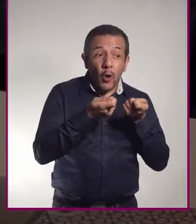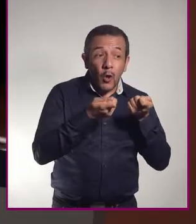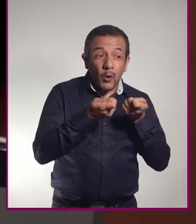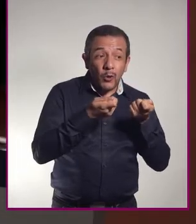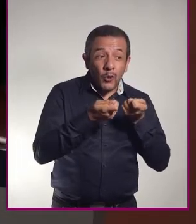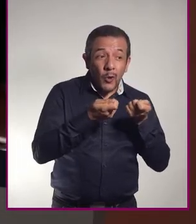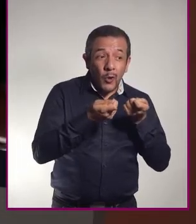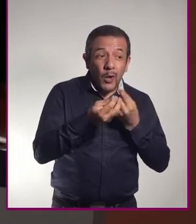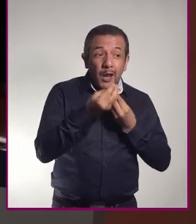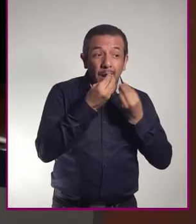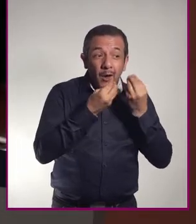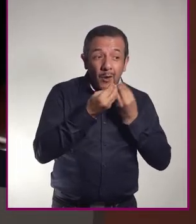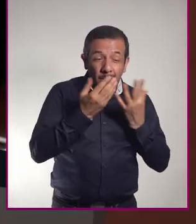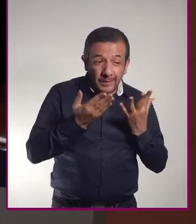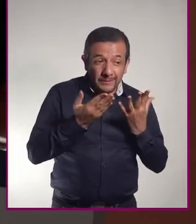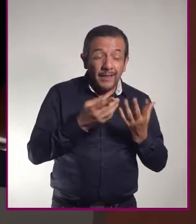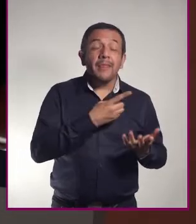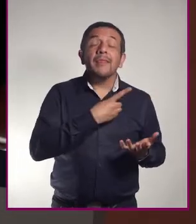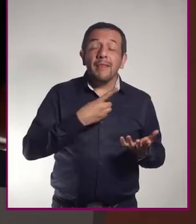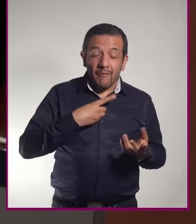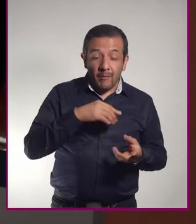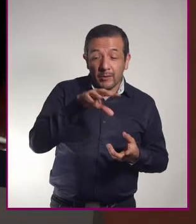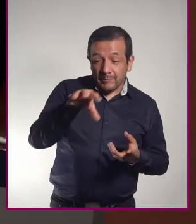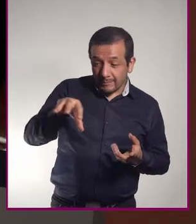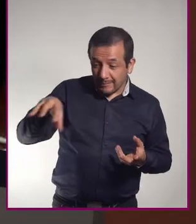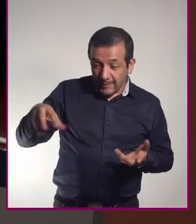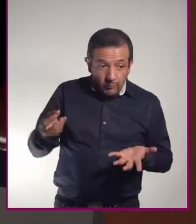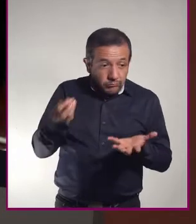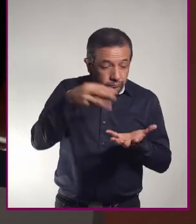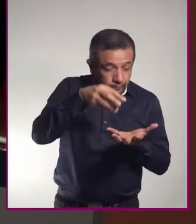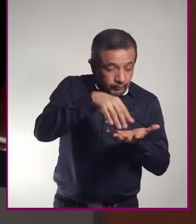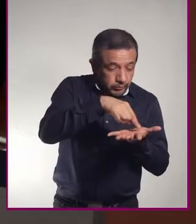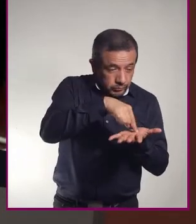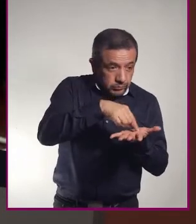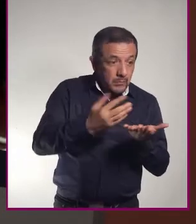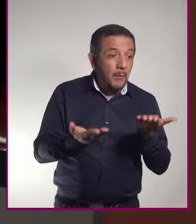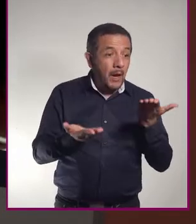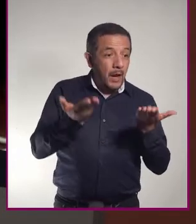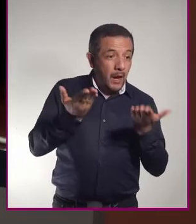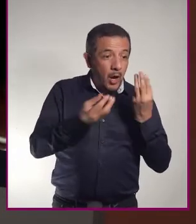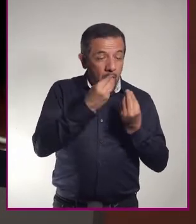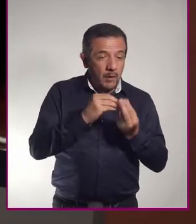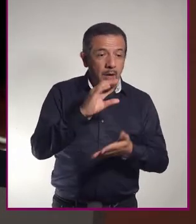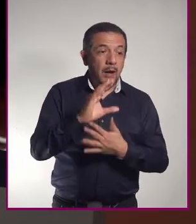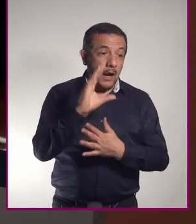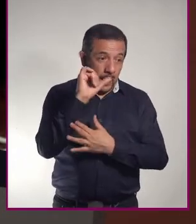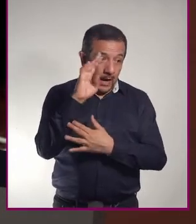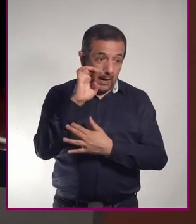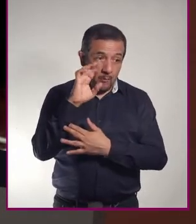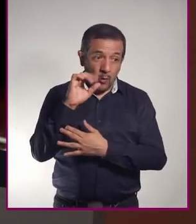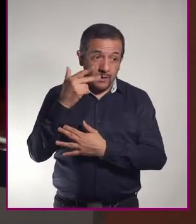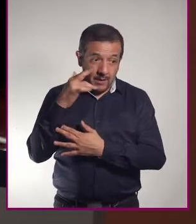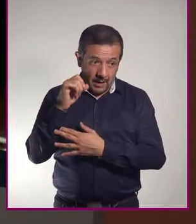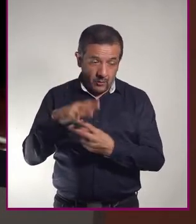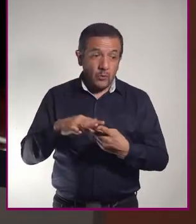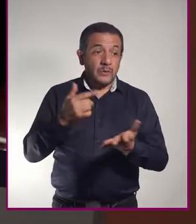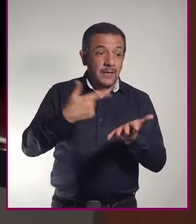importante. Debemos de incluir todos los elementos que constituyen una dieta balanceada, carbohidratos,